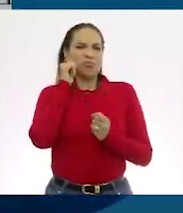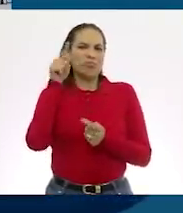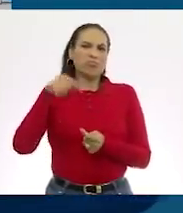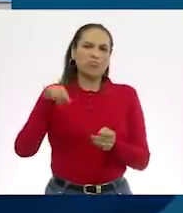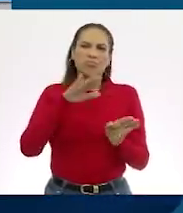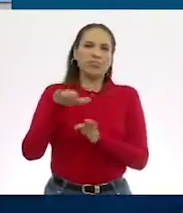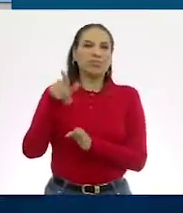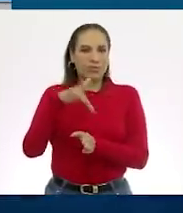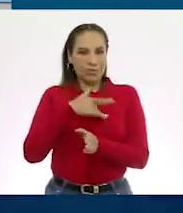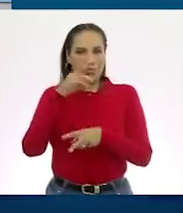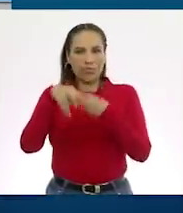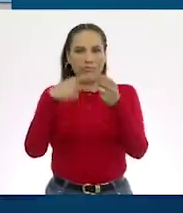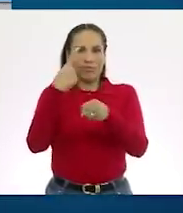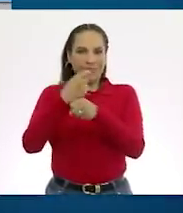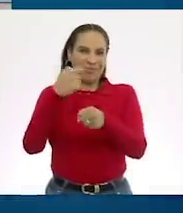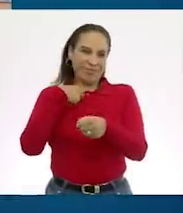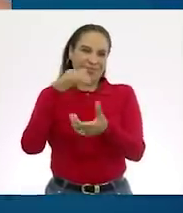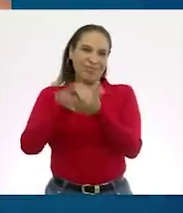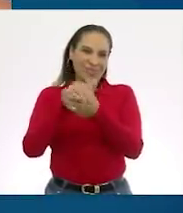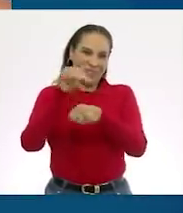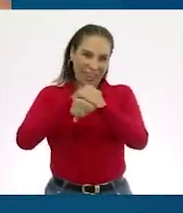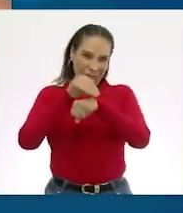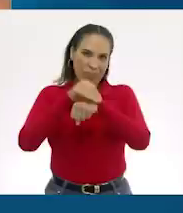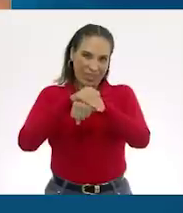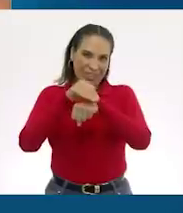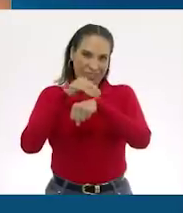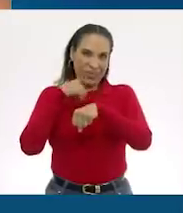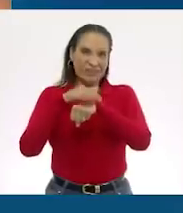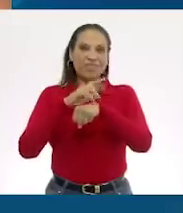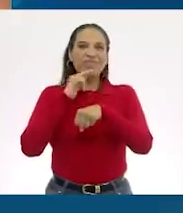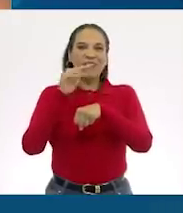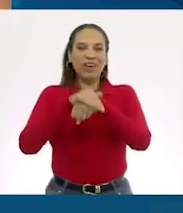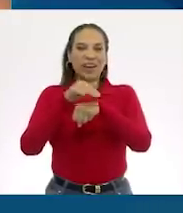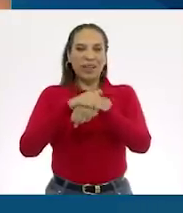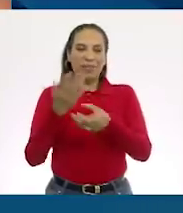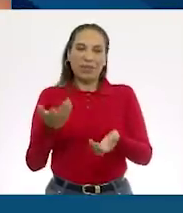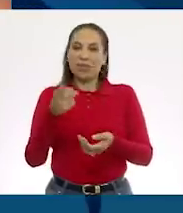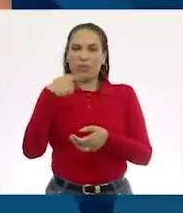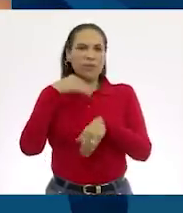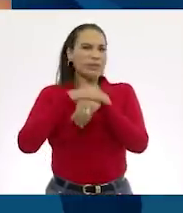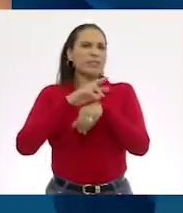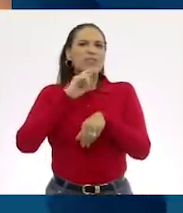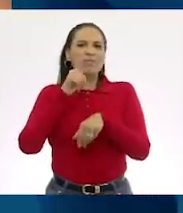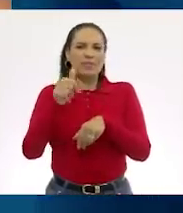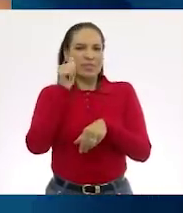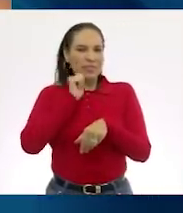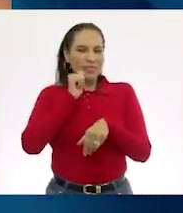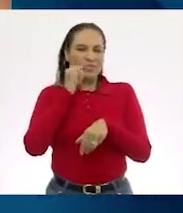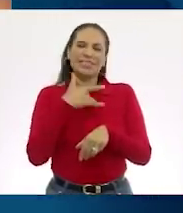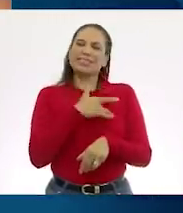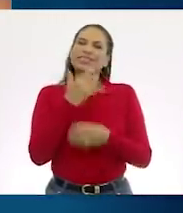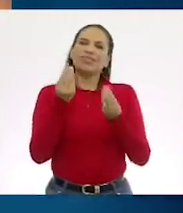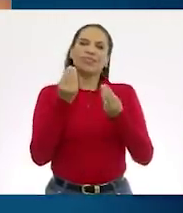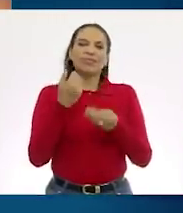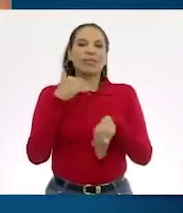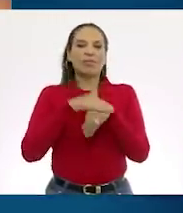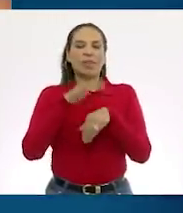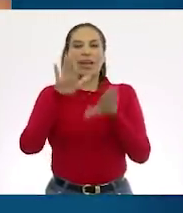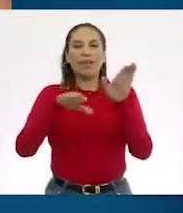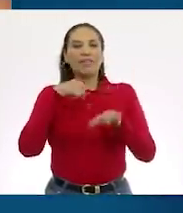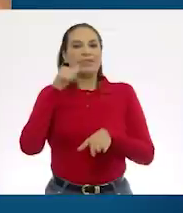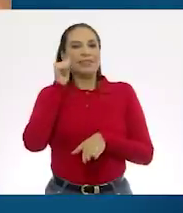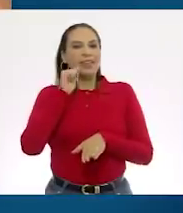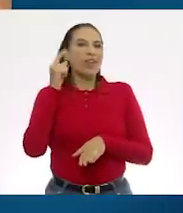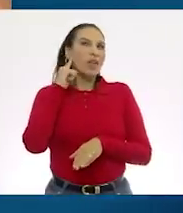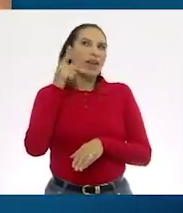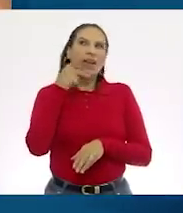los demás y fuiste mi primer amigo. Y desde ahí, eres mi mejor amiga, Vale. En verdad lo siento, amigos. Esto es algo que siempre había